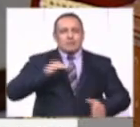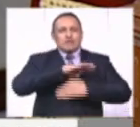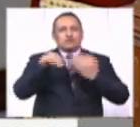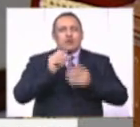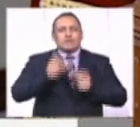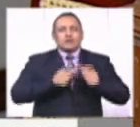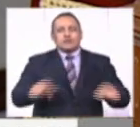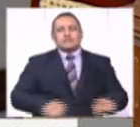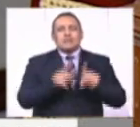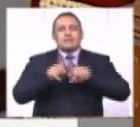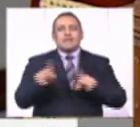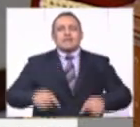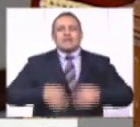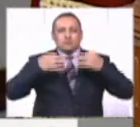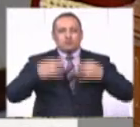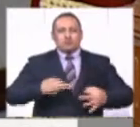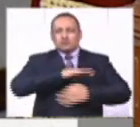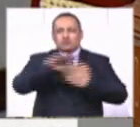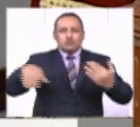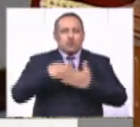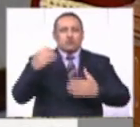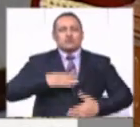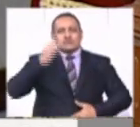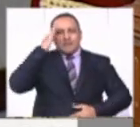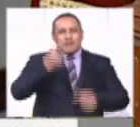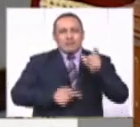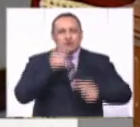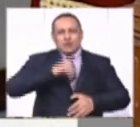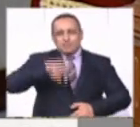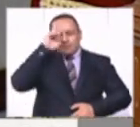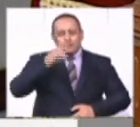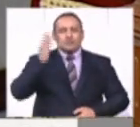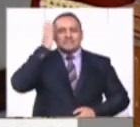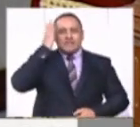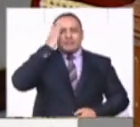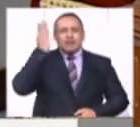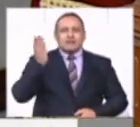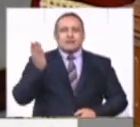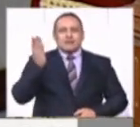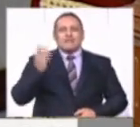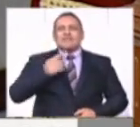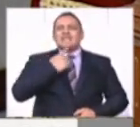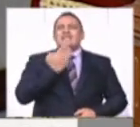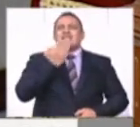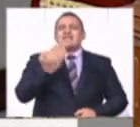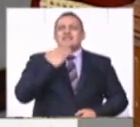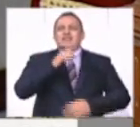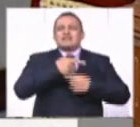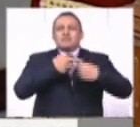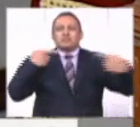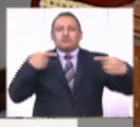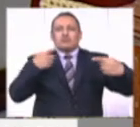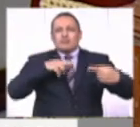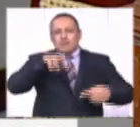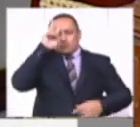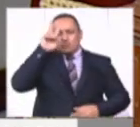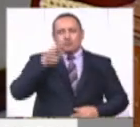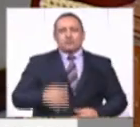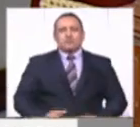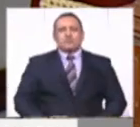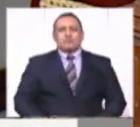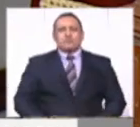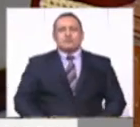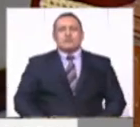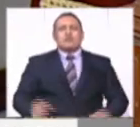público que es de dominio público todo el pueblo peruanos sepan Quiénes son los enemigos del Perú